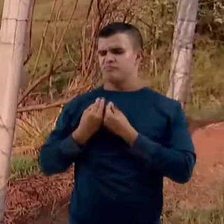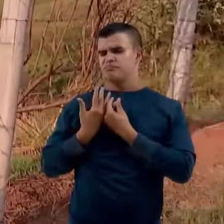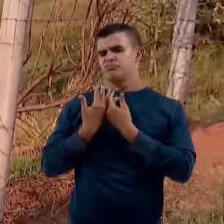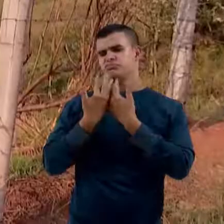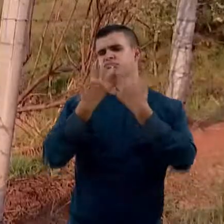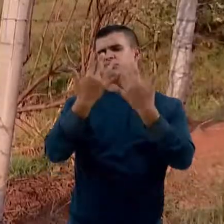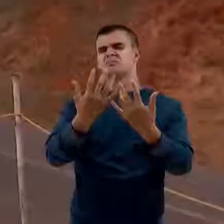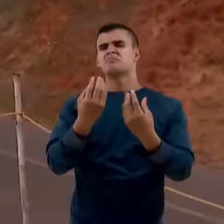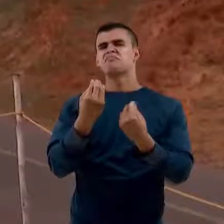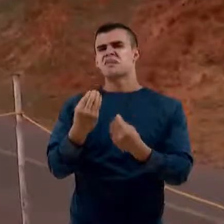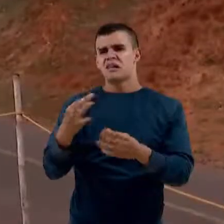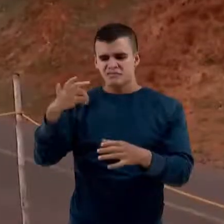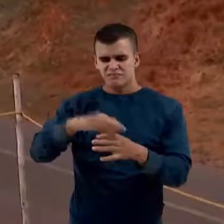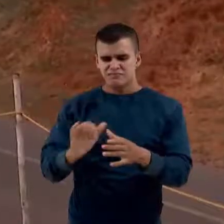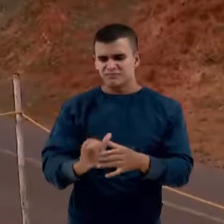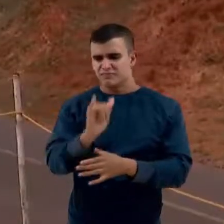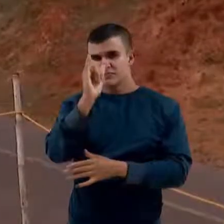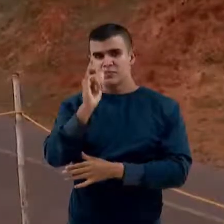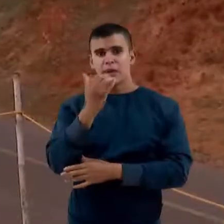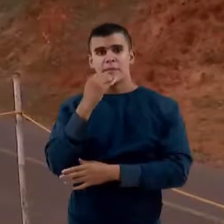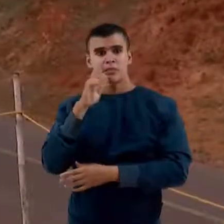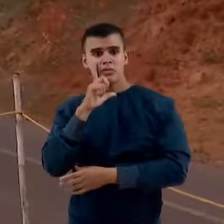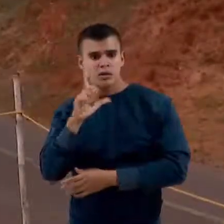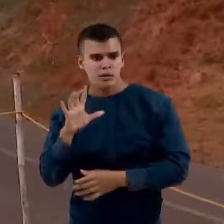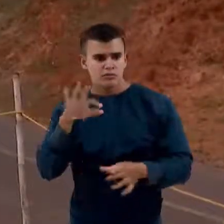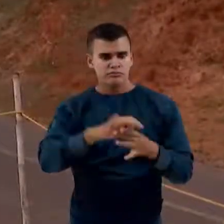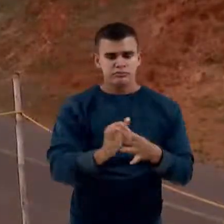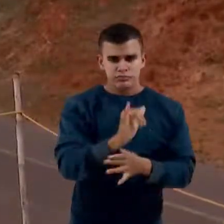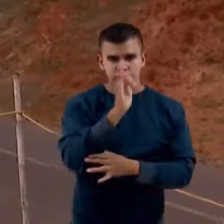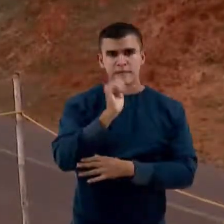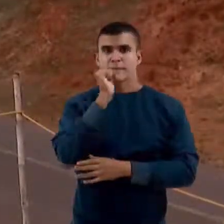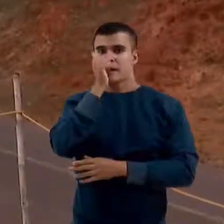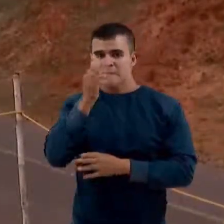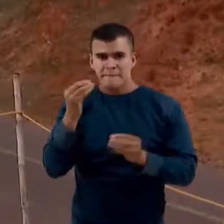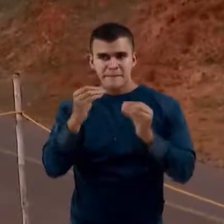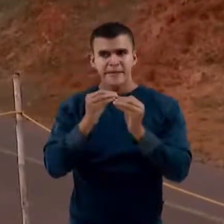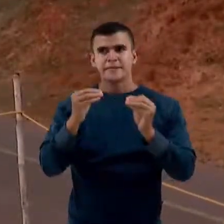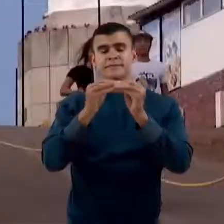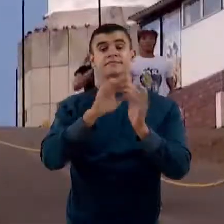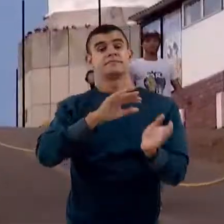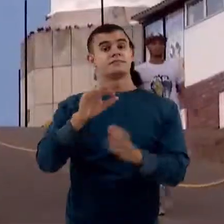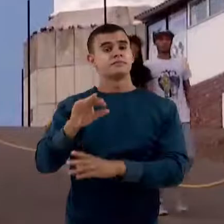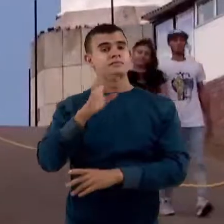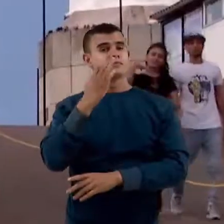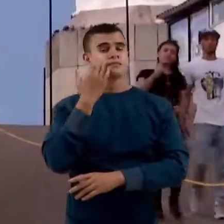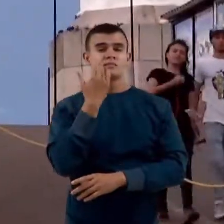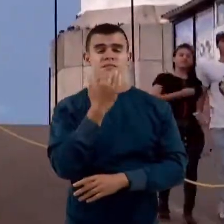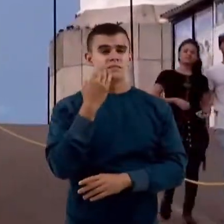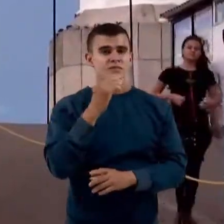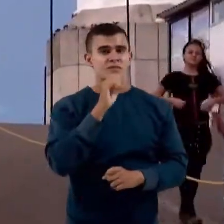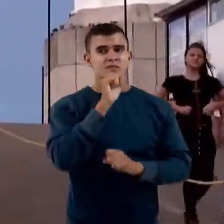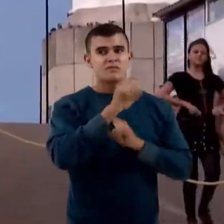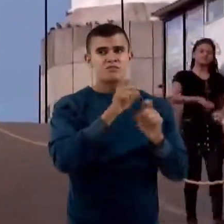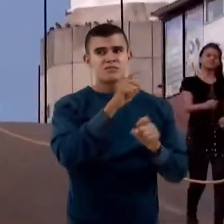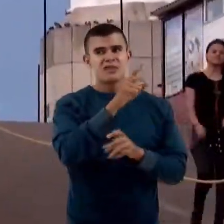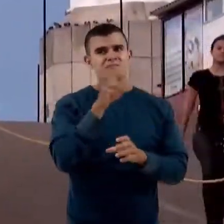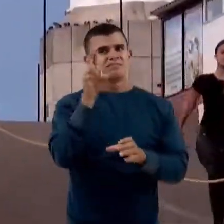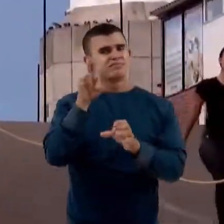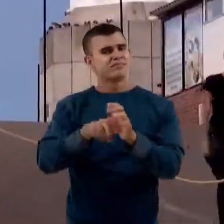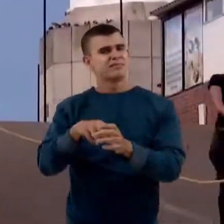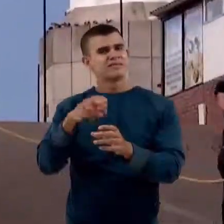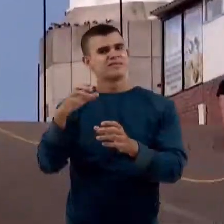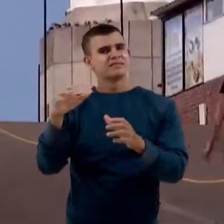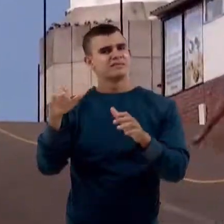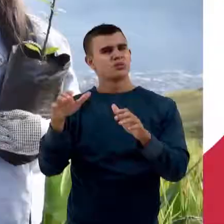para subir al cerro, pero esta vez sembrando un árbol por cada día visitado. Al regresar de comerciales, Carol Briñez, quien